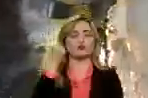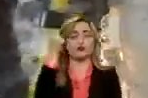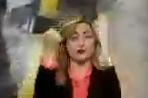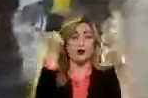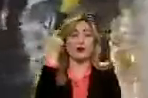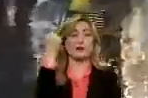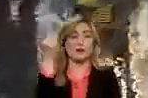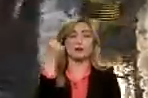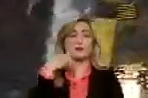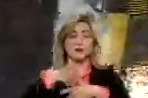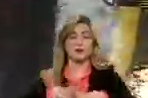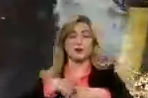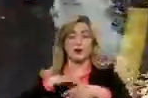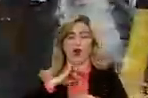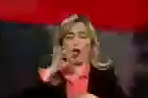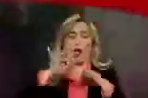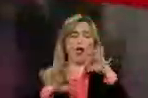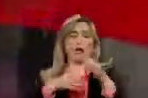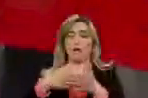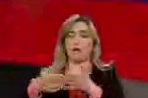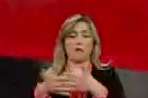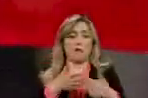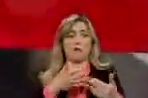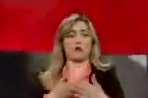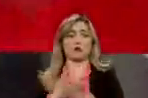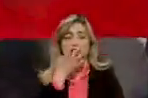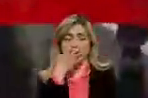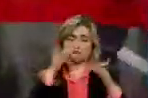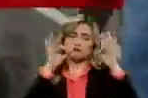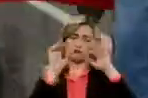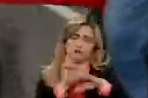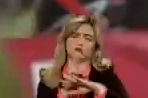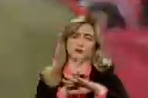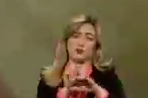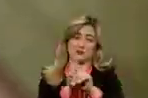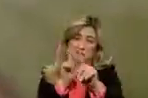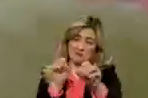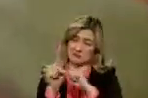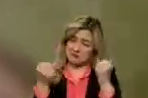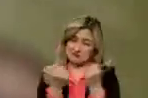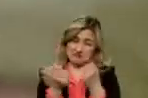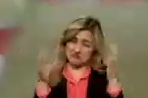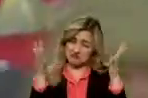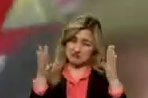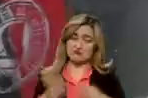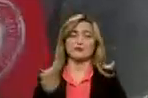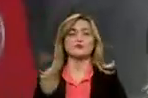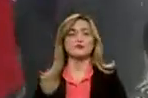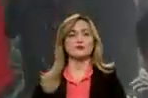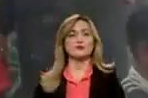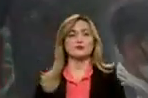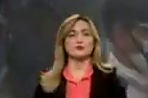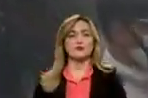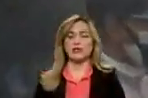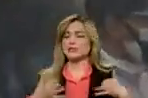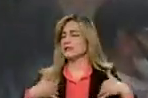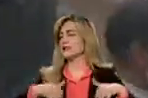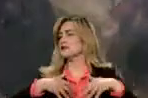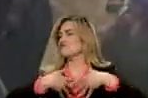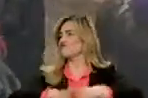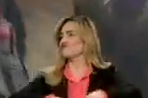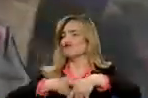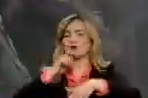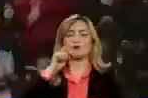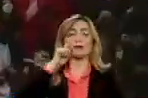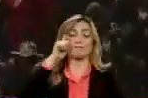estas manifestaciones en medio de la pandemia. Aunque usaron mascarillas, no hubo distanciamiento social. Anunciaron que seguirán saliendo a